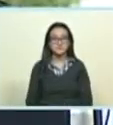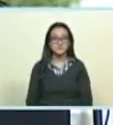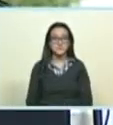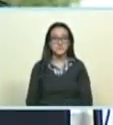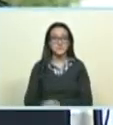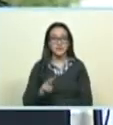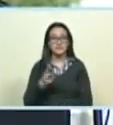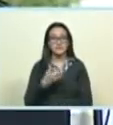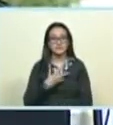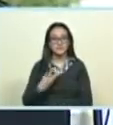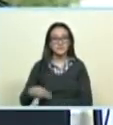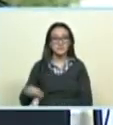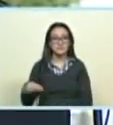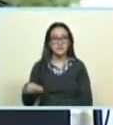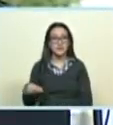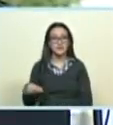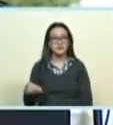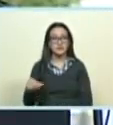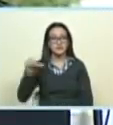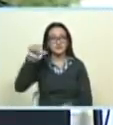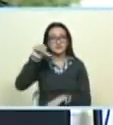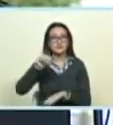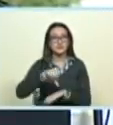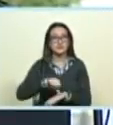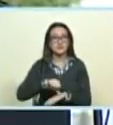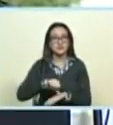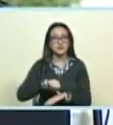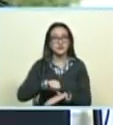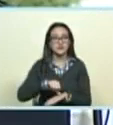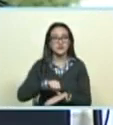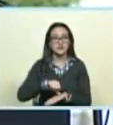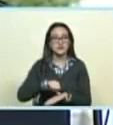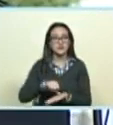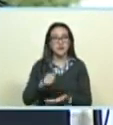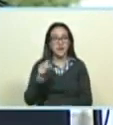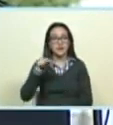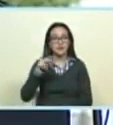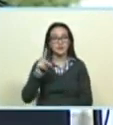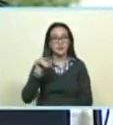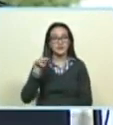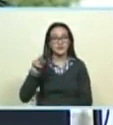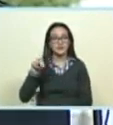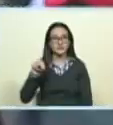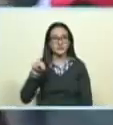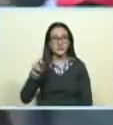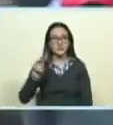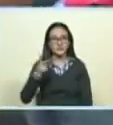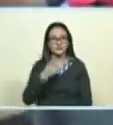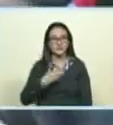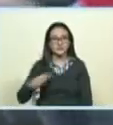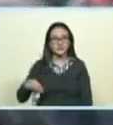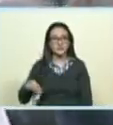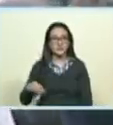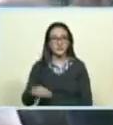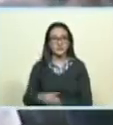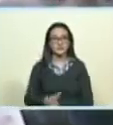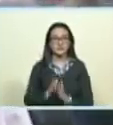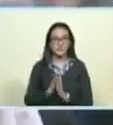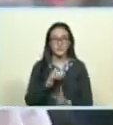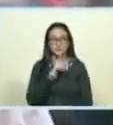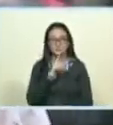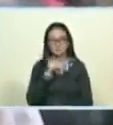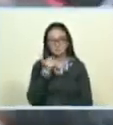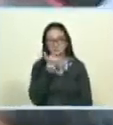La vicepresidenta de la región Centro Occidente, Andín Zambrano. El vicepresidente, perdón,